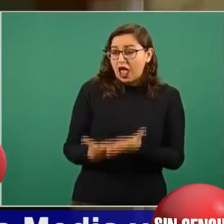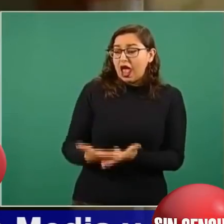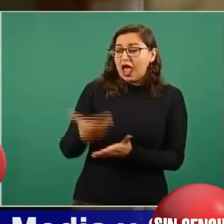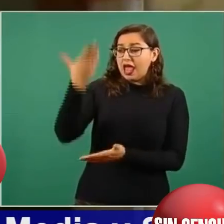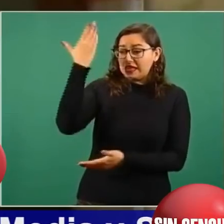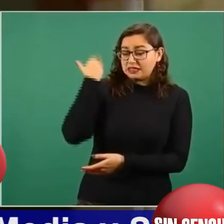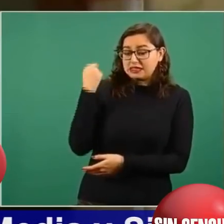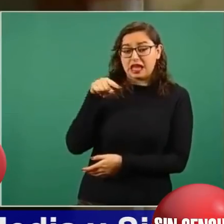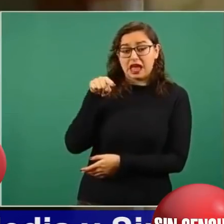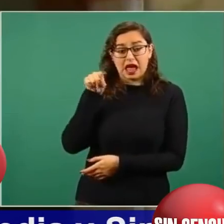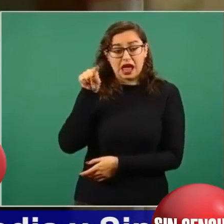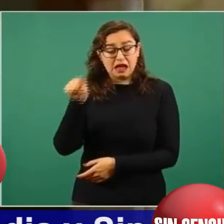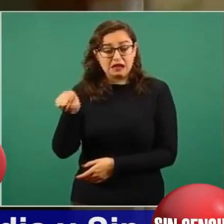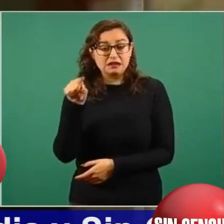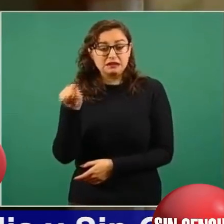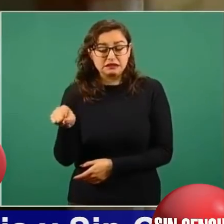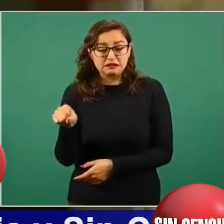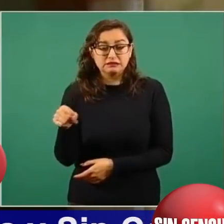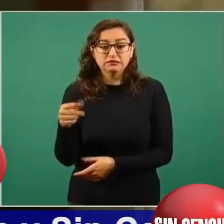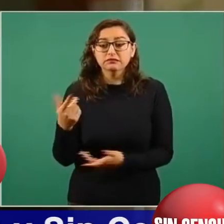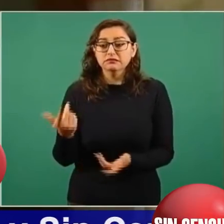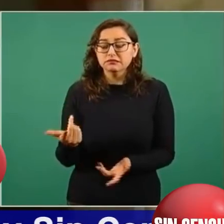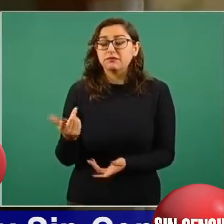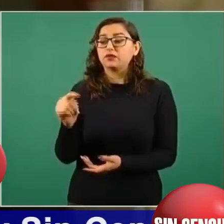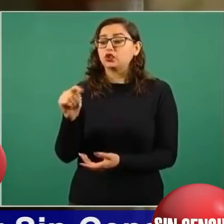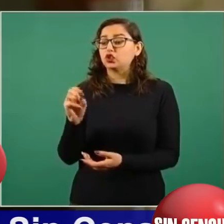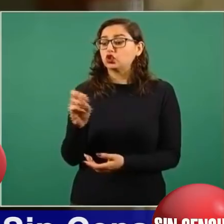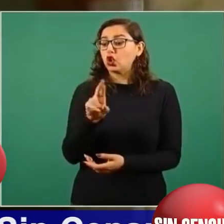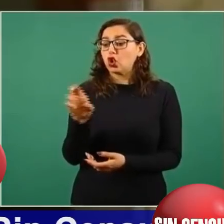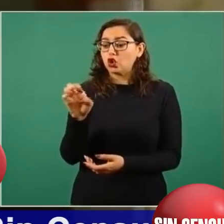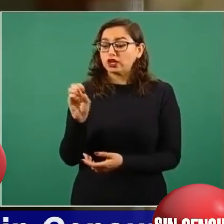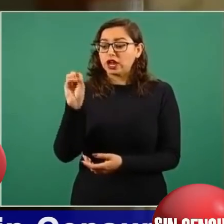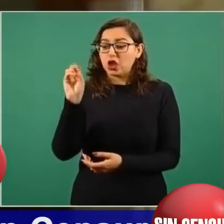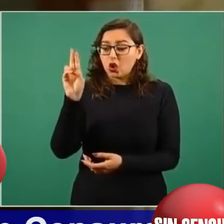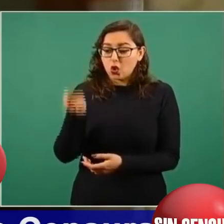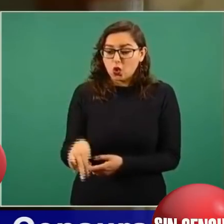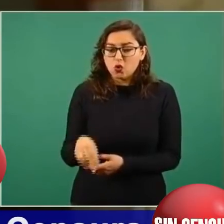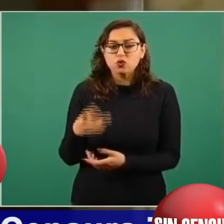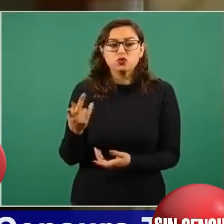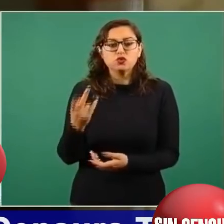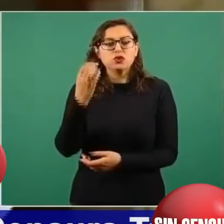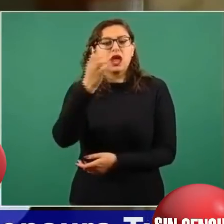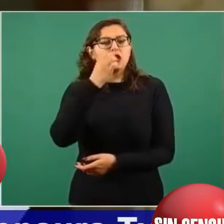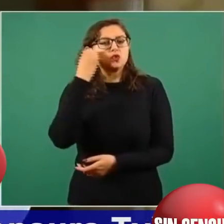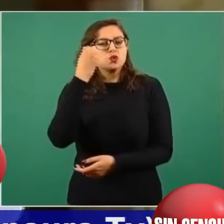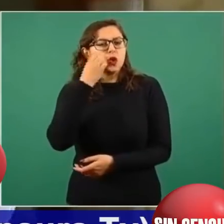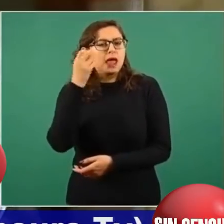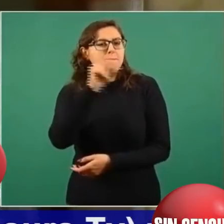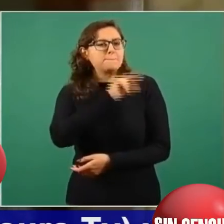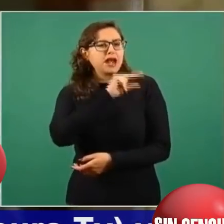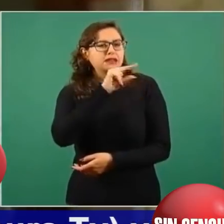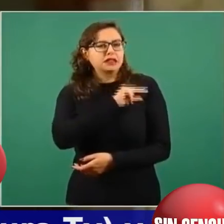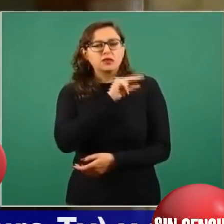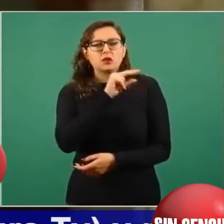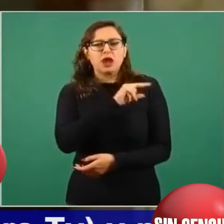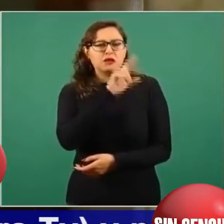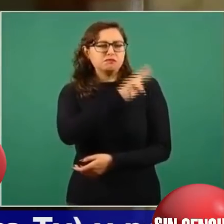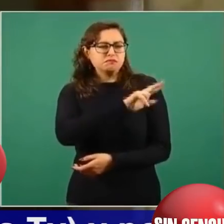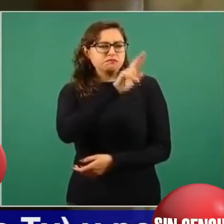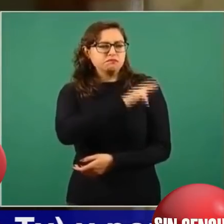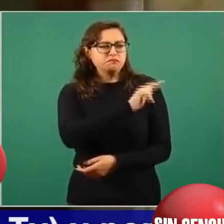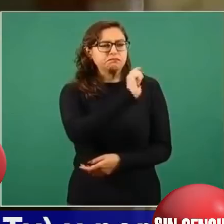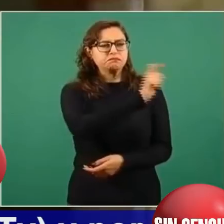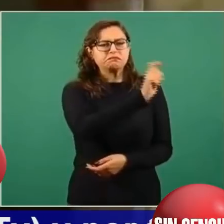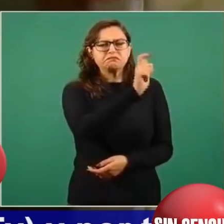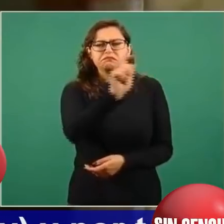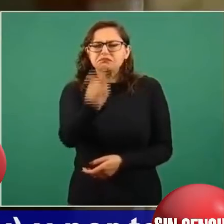había colegios de paga contados, con una mano los contábamos. Empezaron